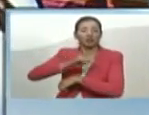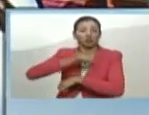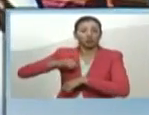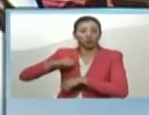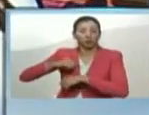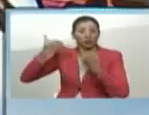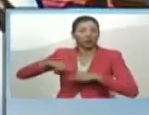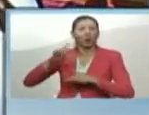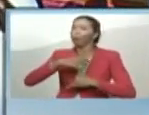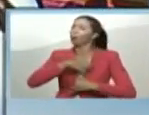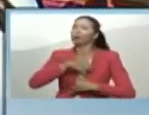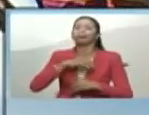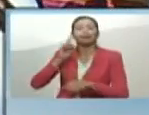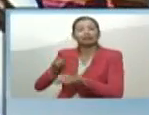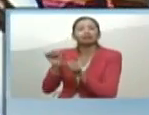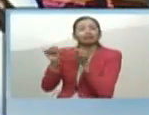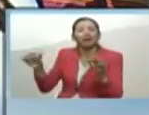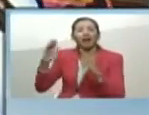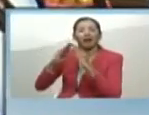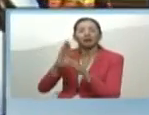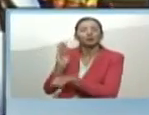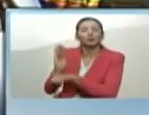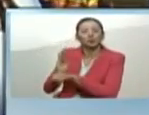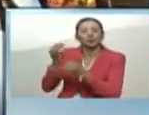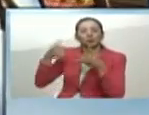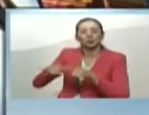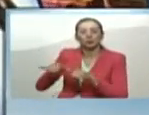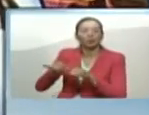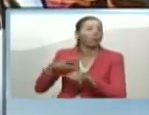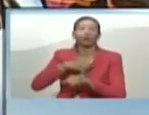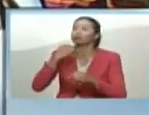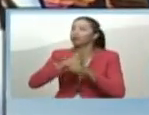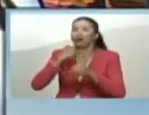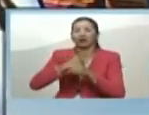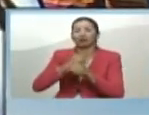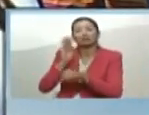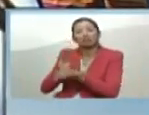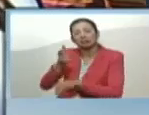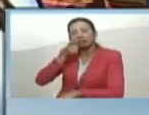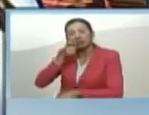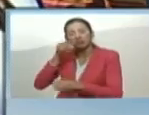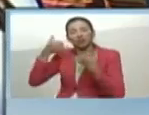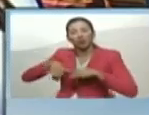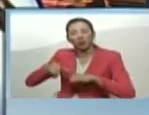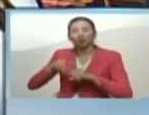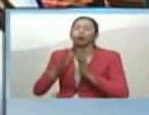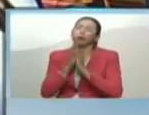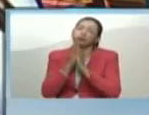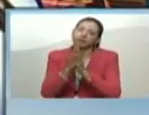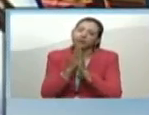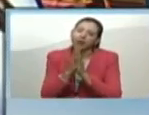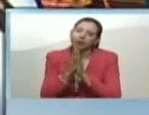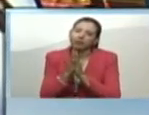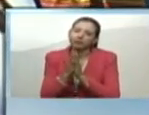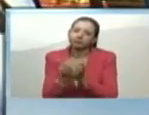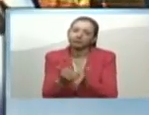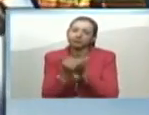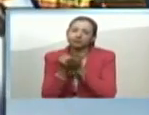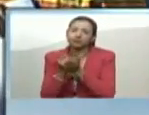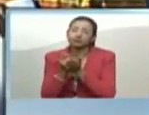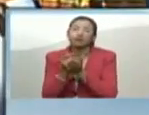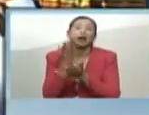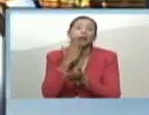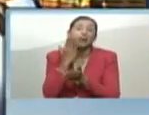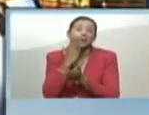sus niños no no tienen un ingreso le agradecemos la posibilidad de que sean